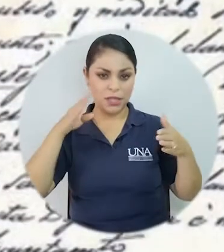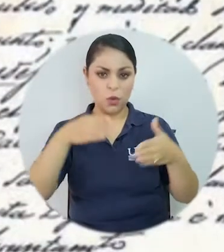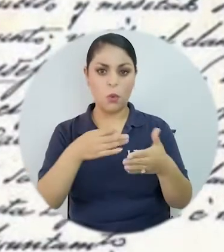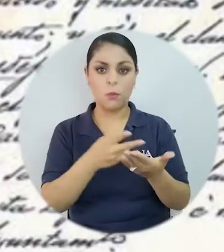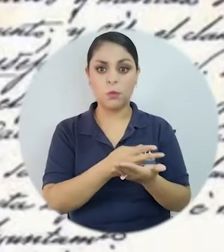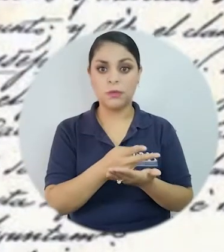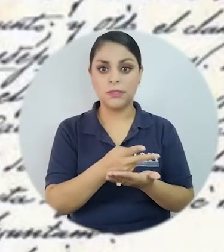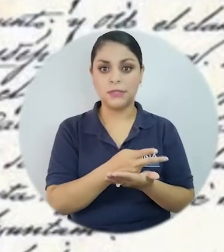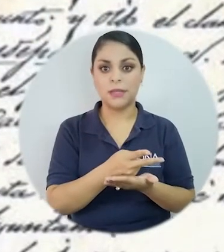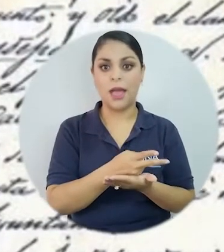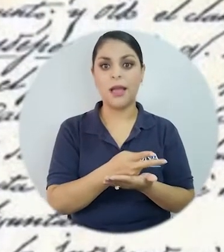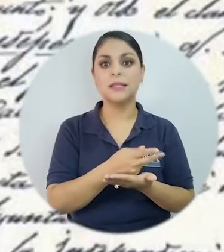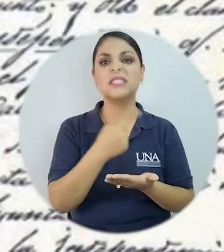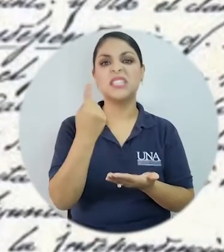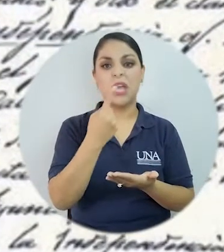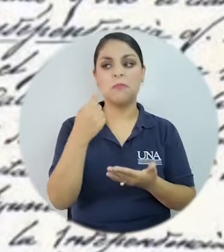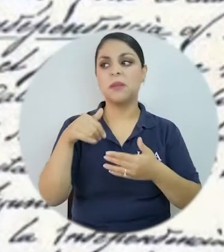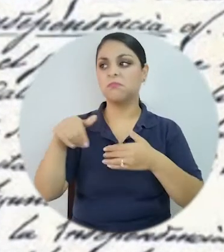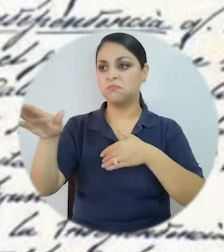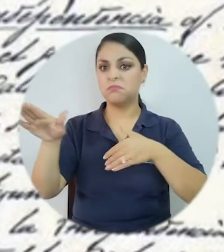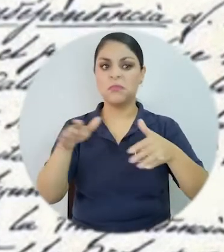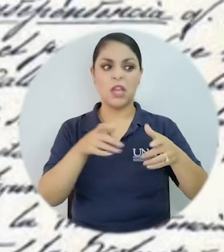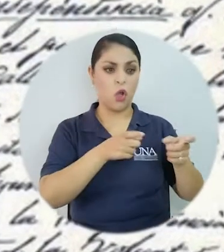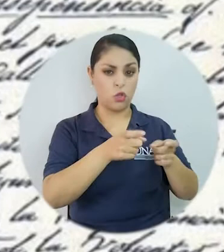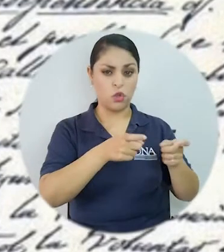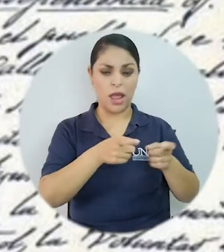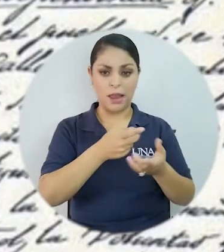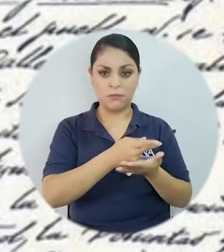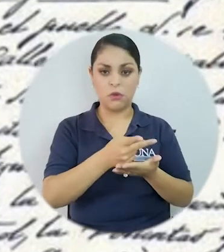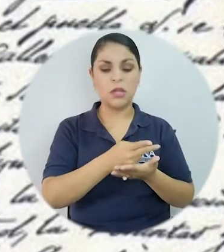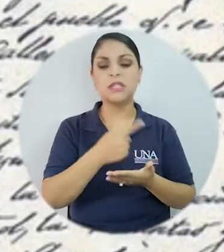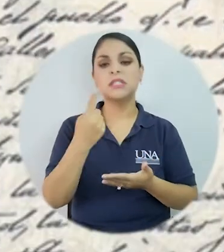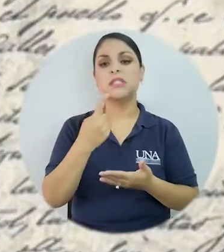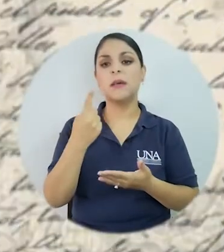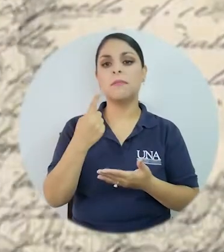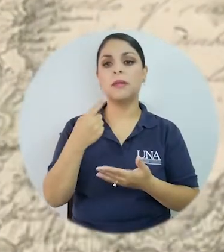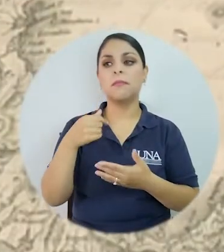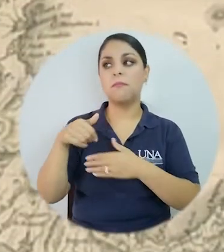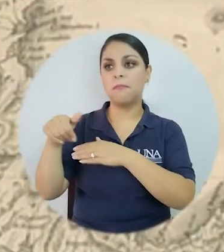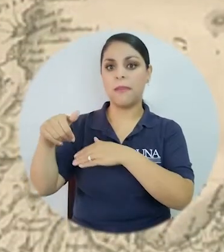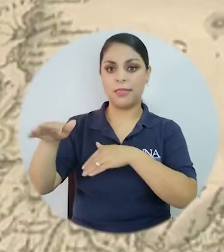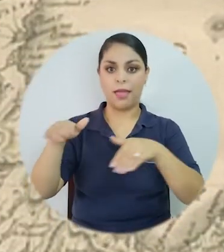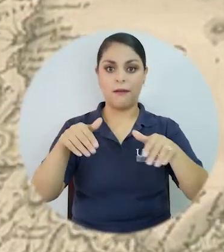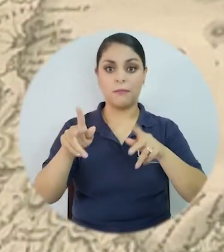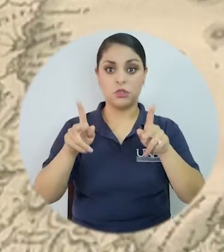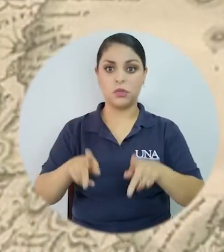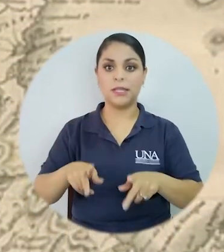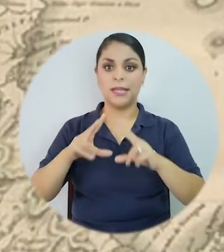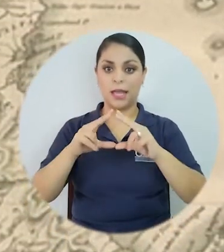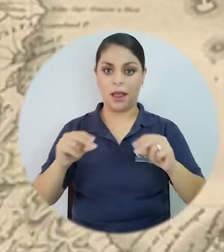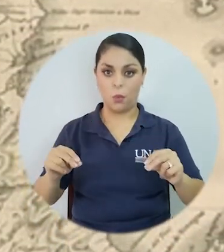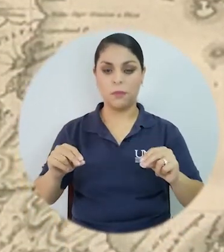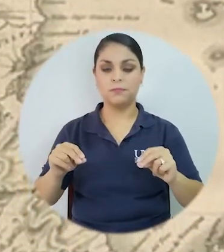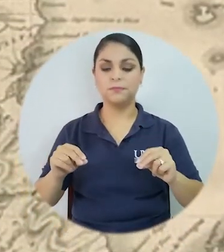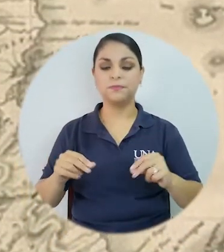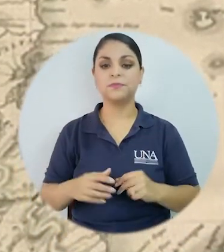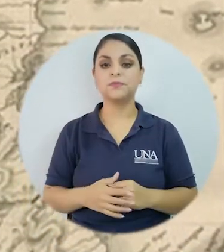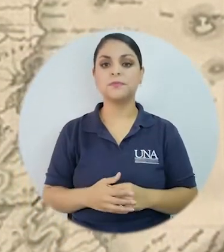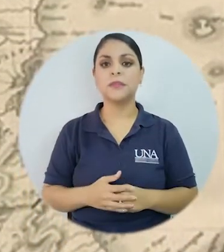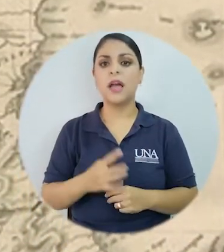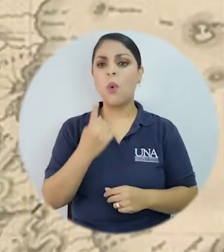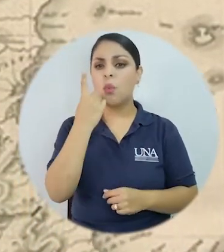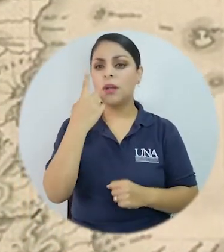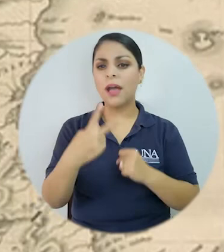Provincial, siempre elegía gente que estaba en Nicaragua, y eso era ilegítimo. Y la única vez que eligió a alguien de